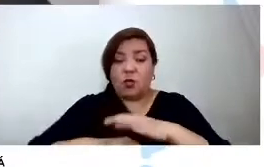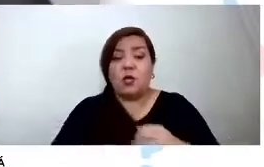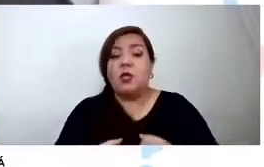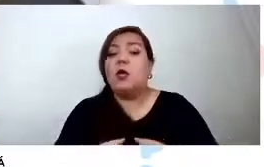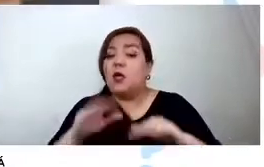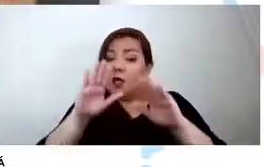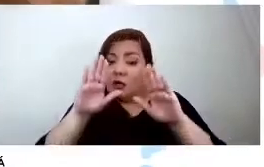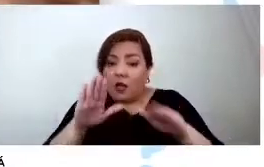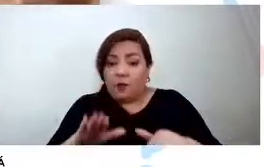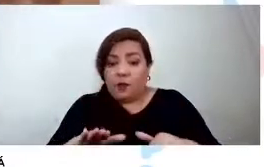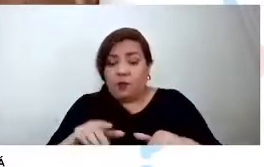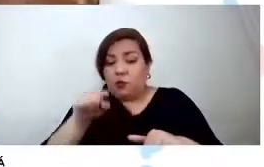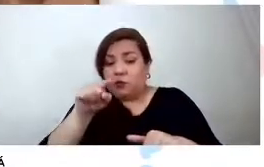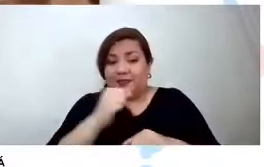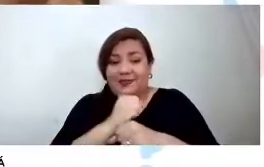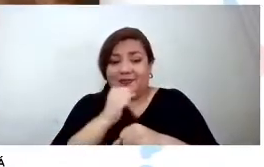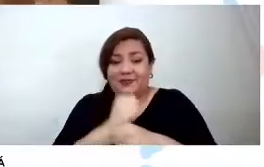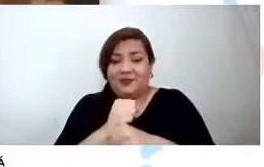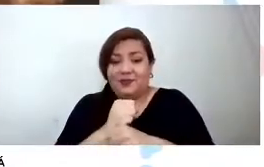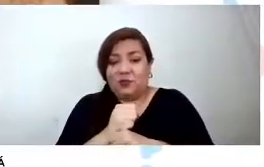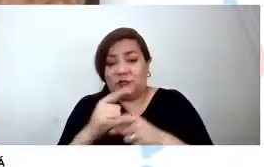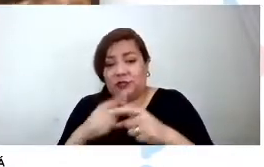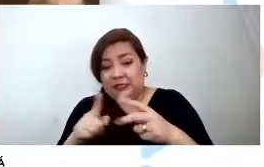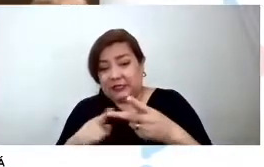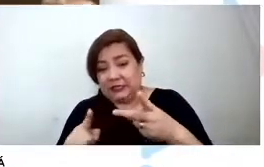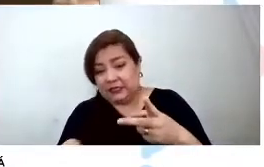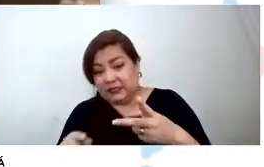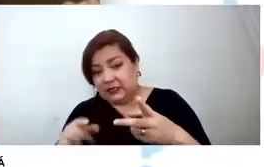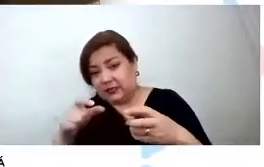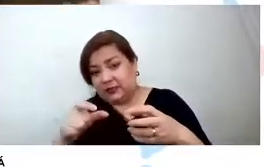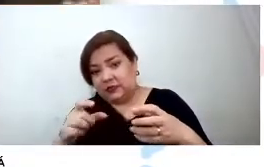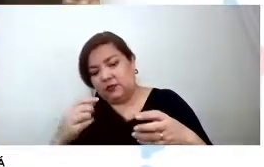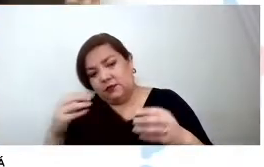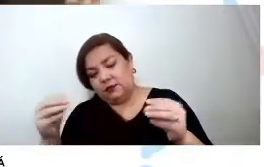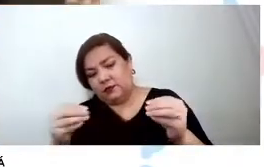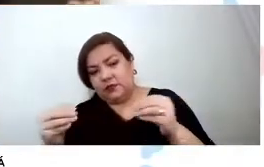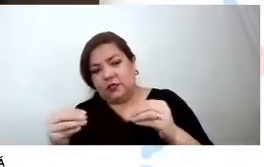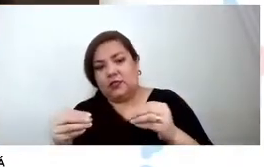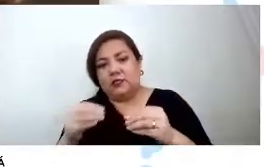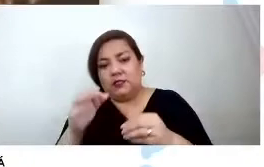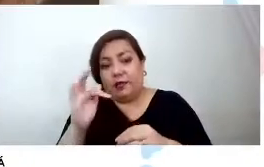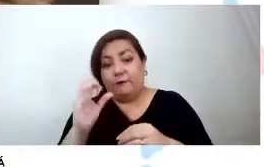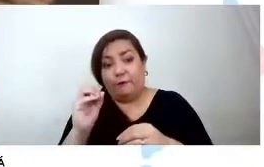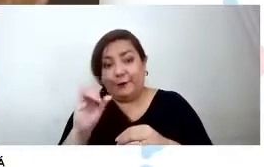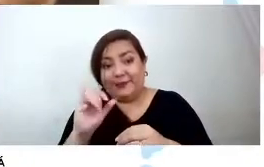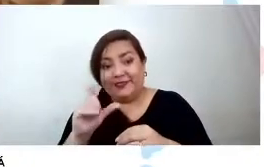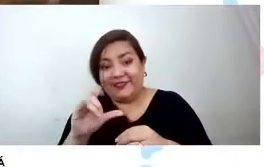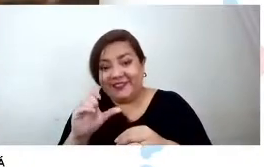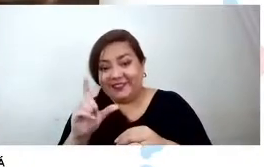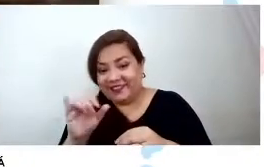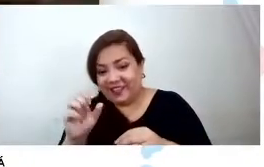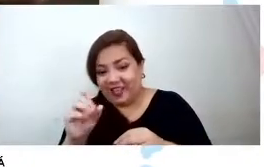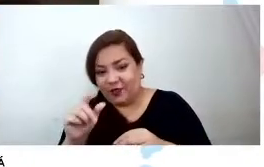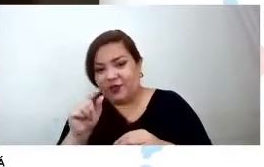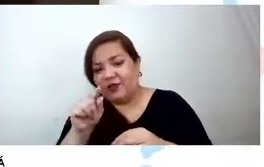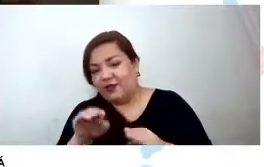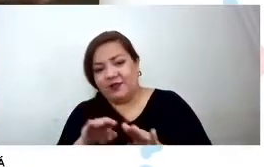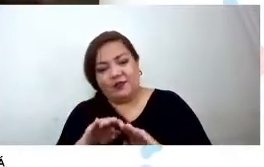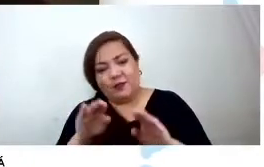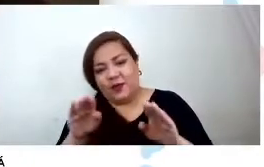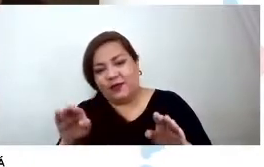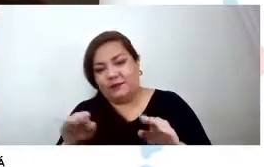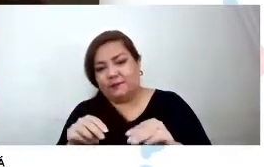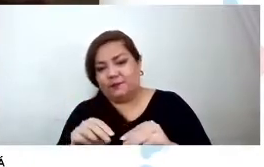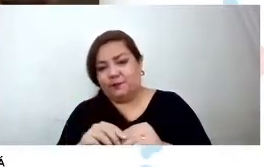con diferentes piezas, y claro, si bien es cierto está fosilizado, ¿cierto? De igual forma es